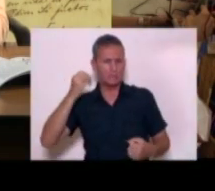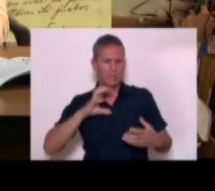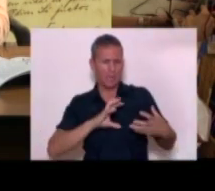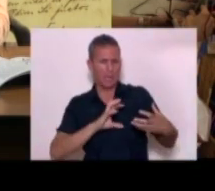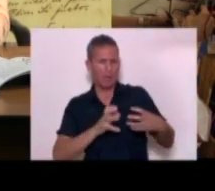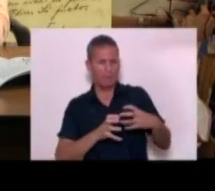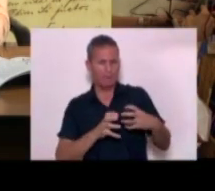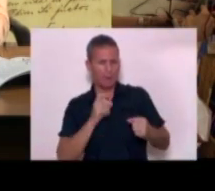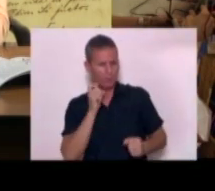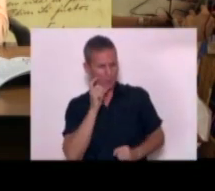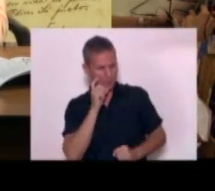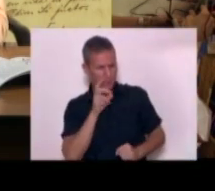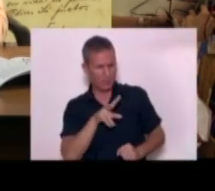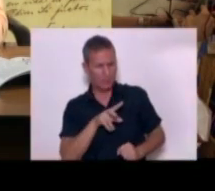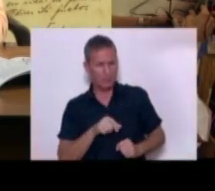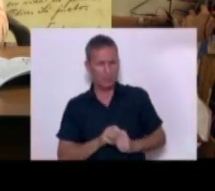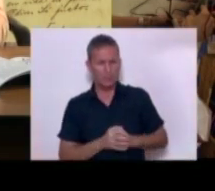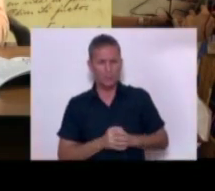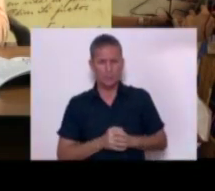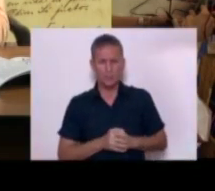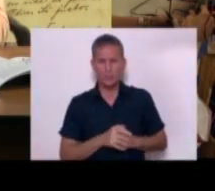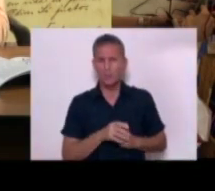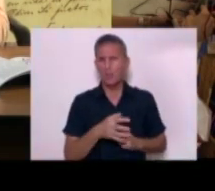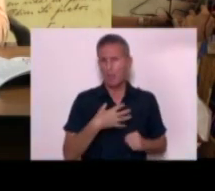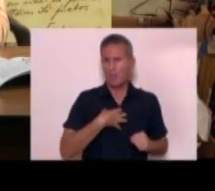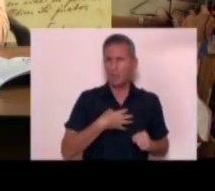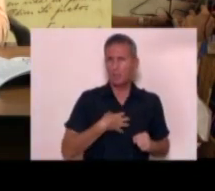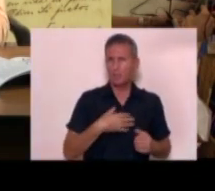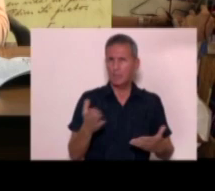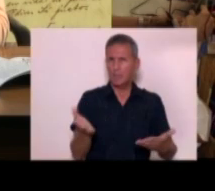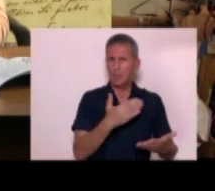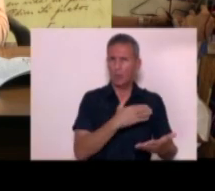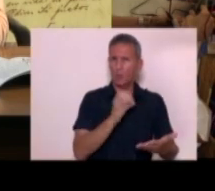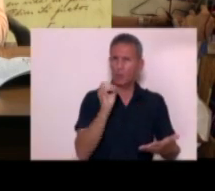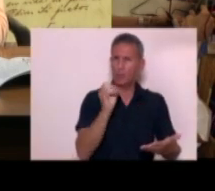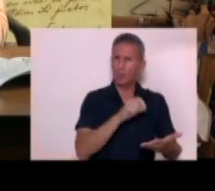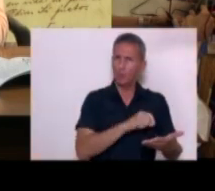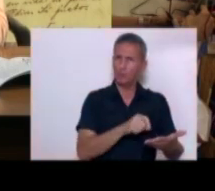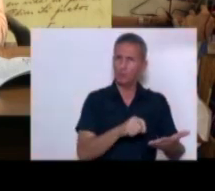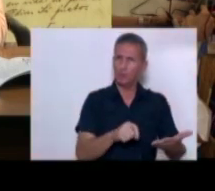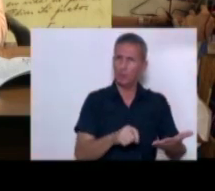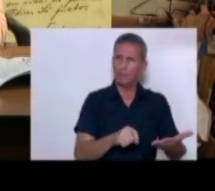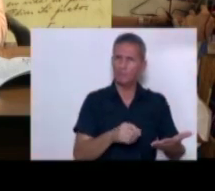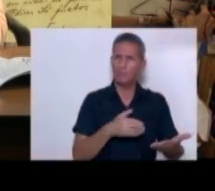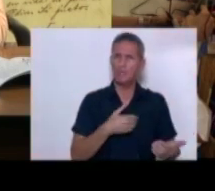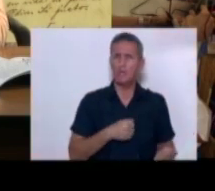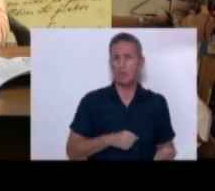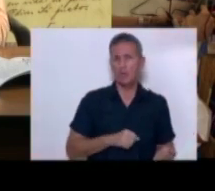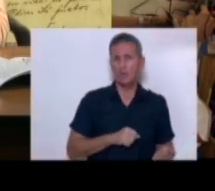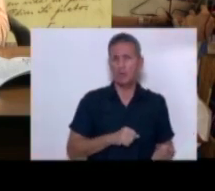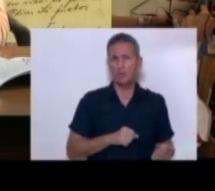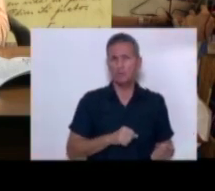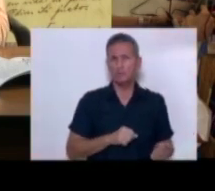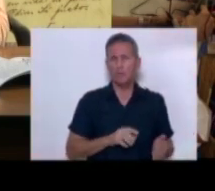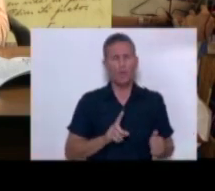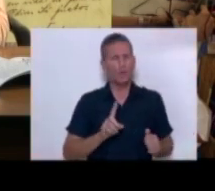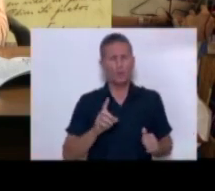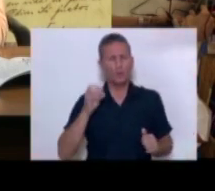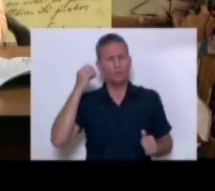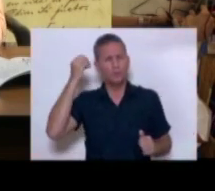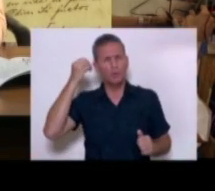reconocerlo, conjugarlo y analizar su estructura. A ver, ¿tienen a mano ahí cerquita el cuaderno de